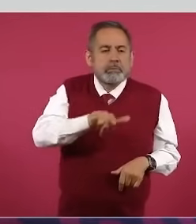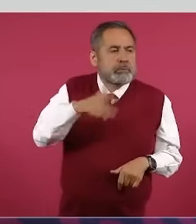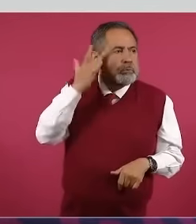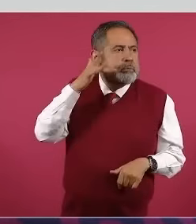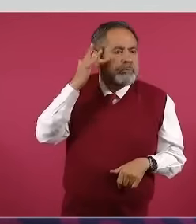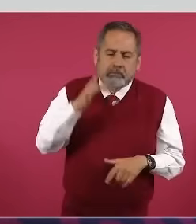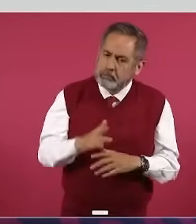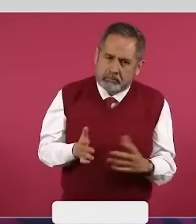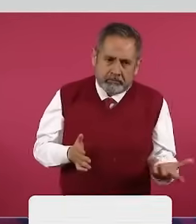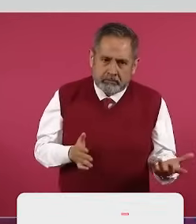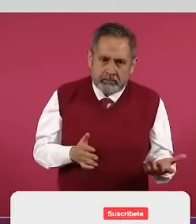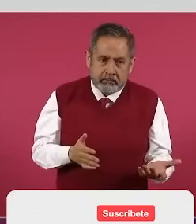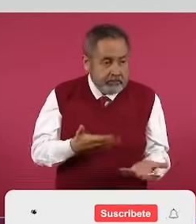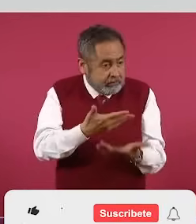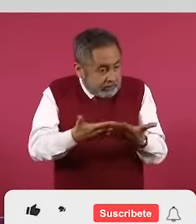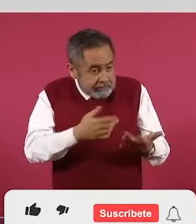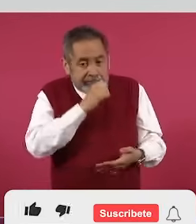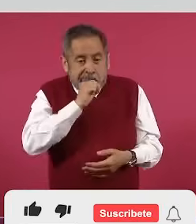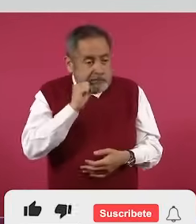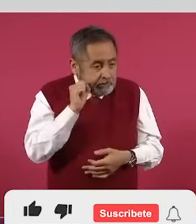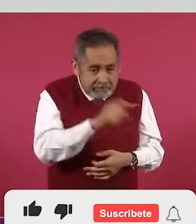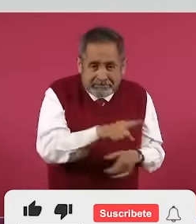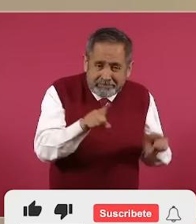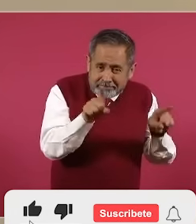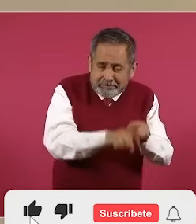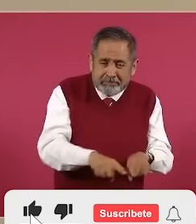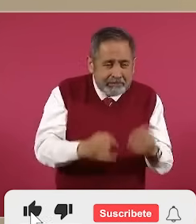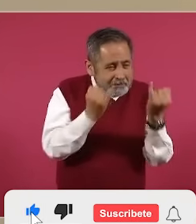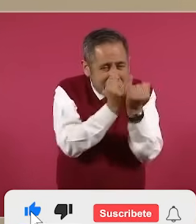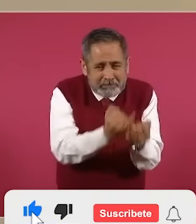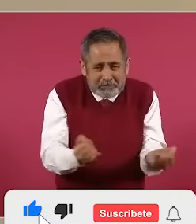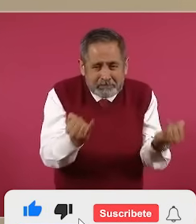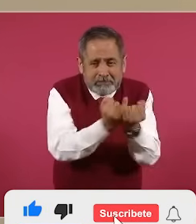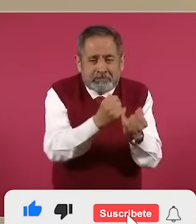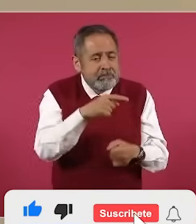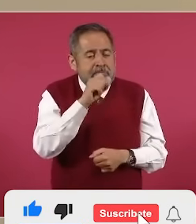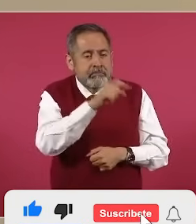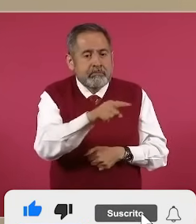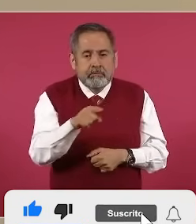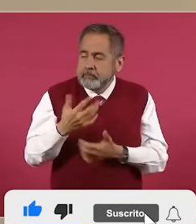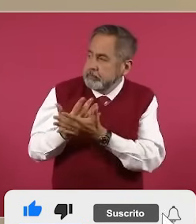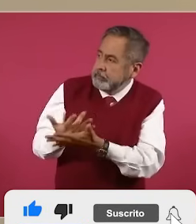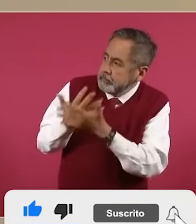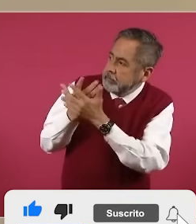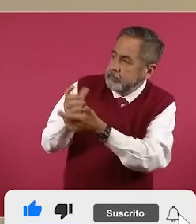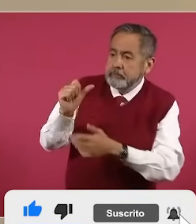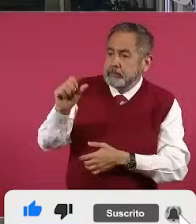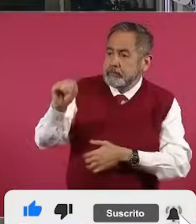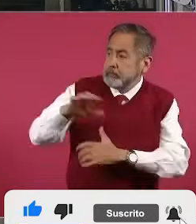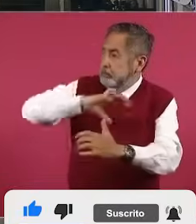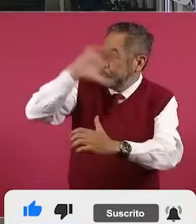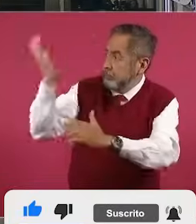Y ahora lo mismo está sucediendo, están esperando que yo me vaya,